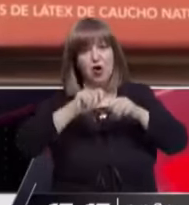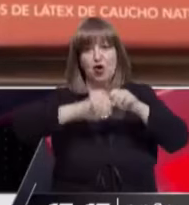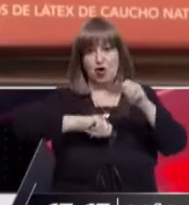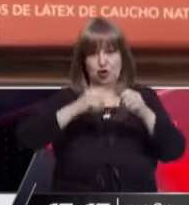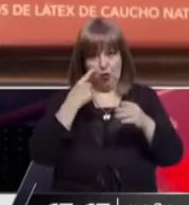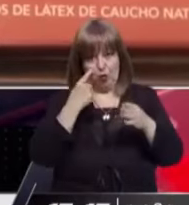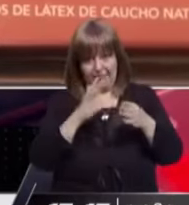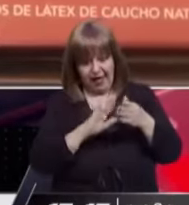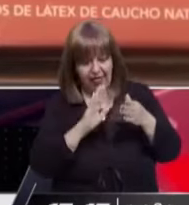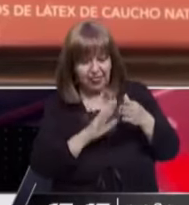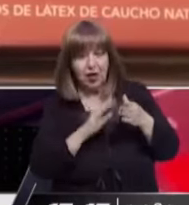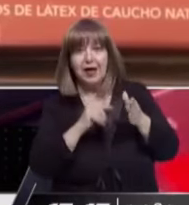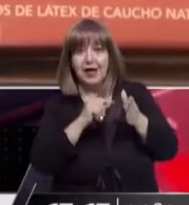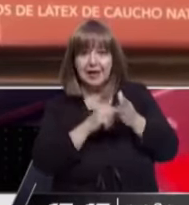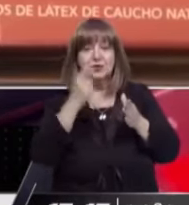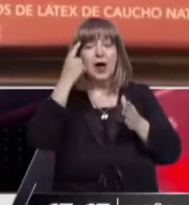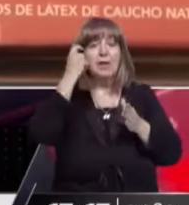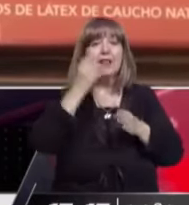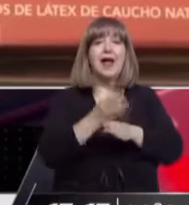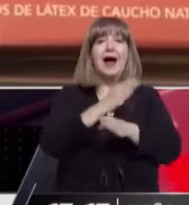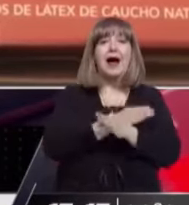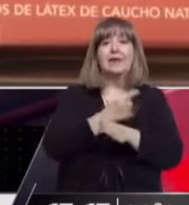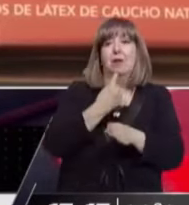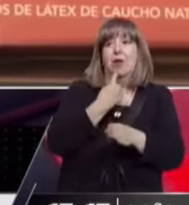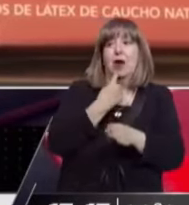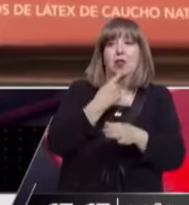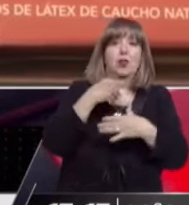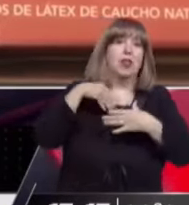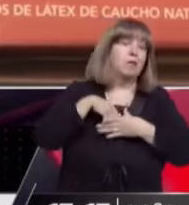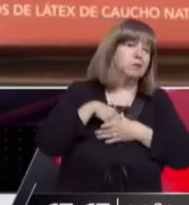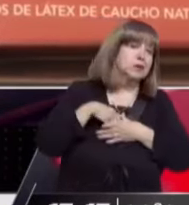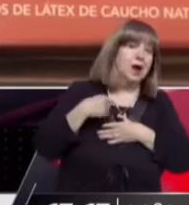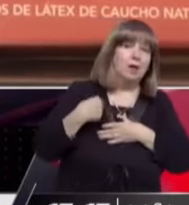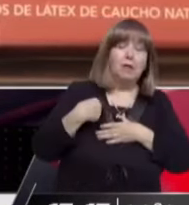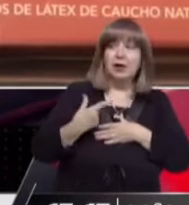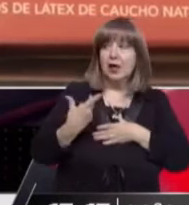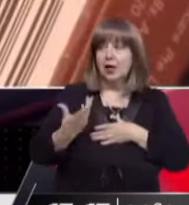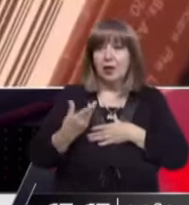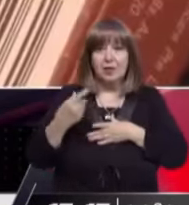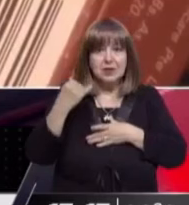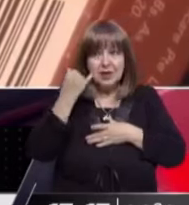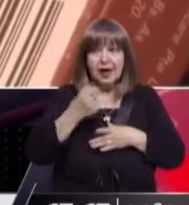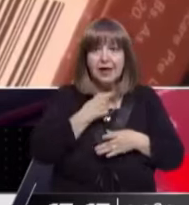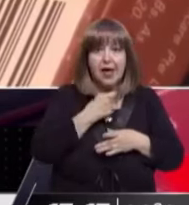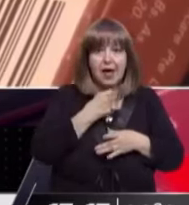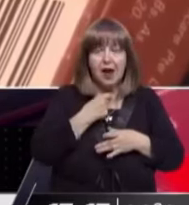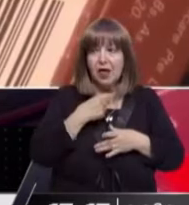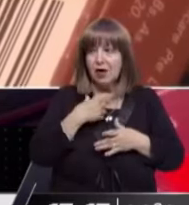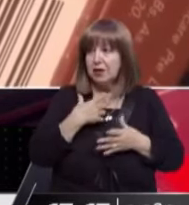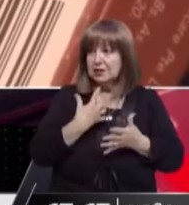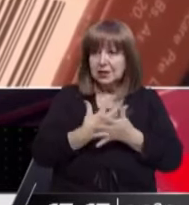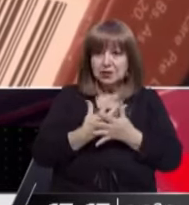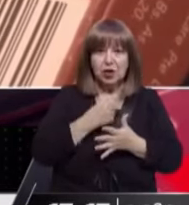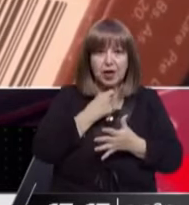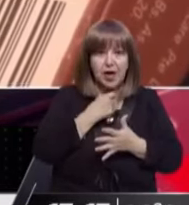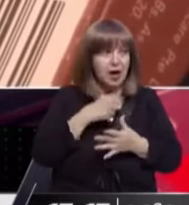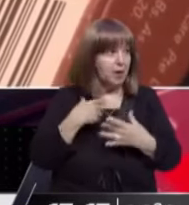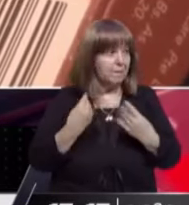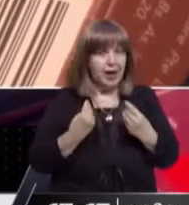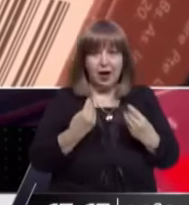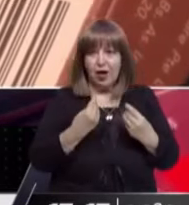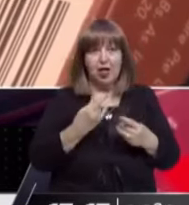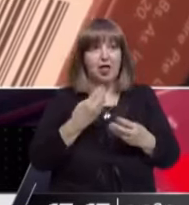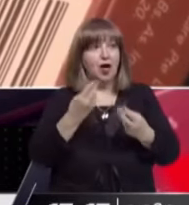roto. Eso hay que aprender antes, porque, insisto, no aparece mágicamente. Cuando habla de la posibilidad de